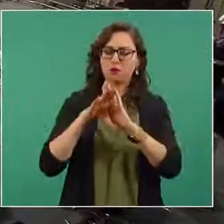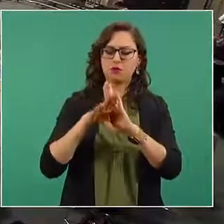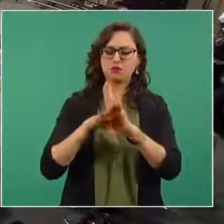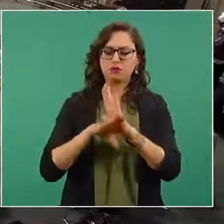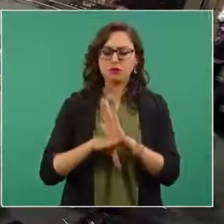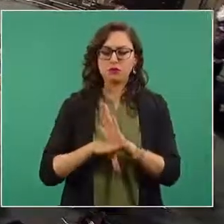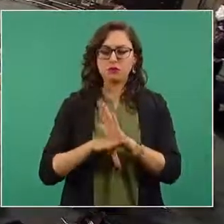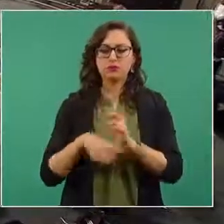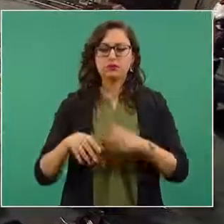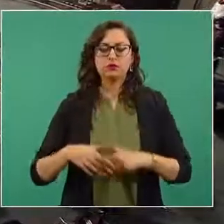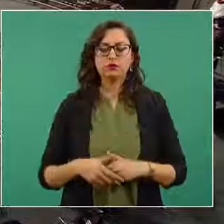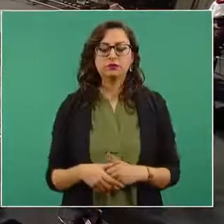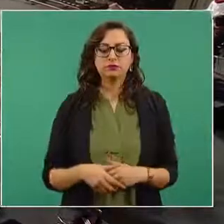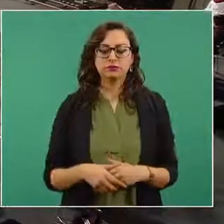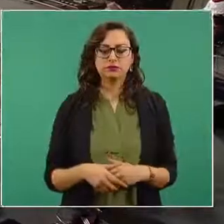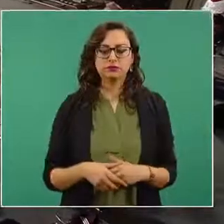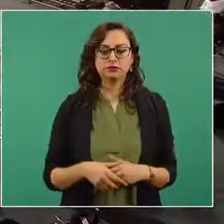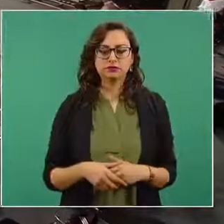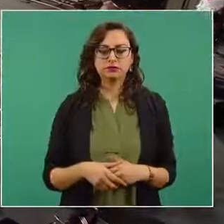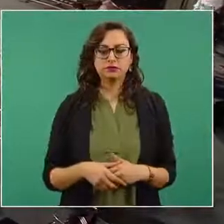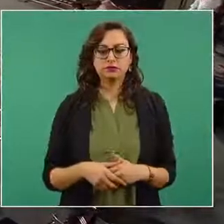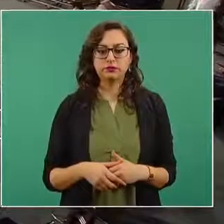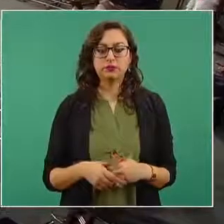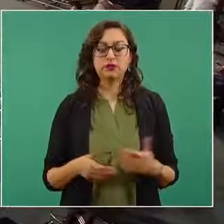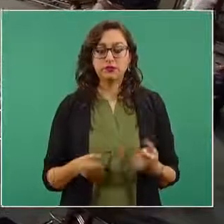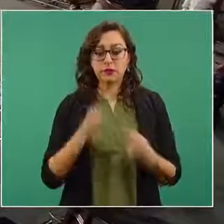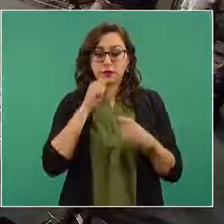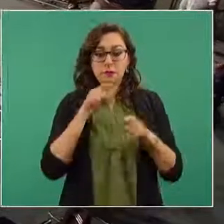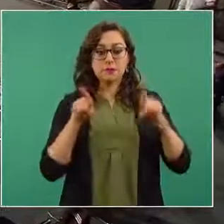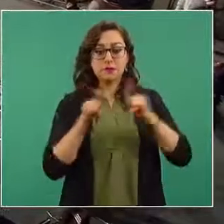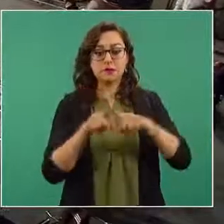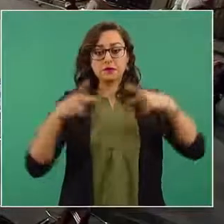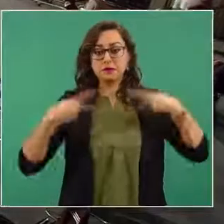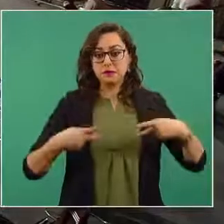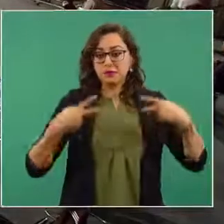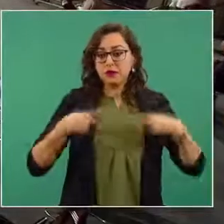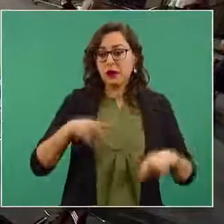y están bajando también los fallecimientos, pero